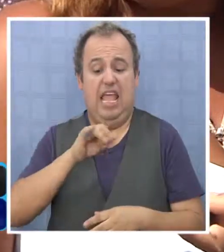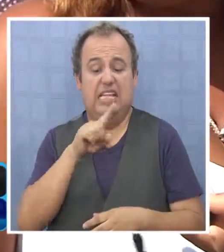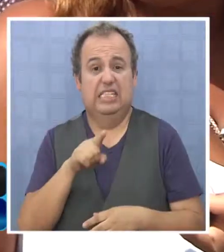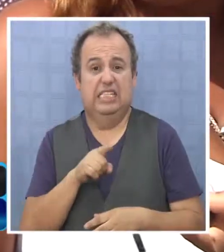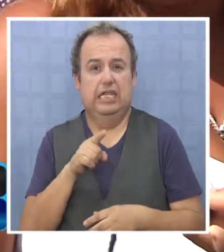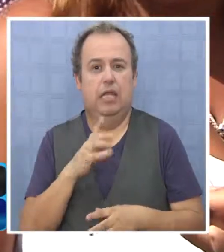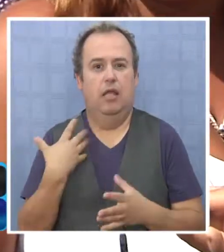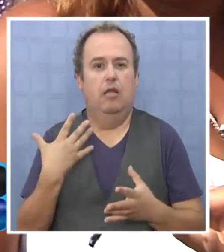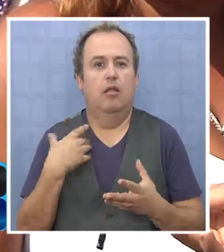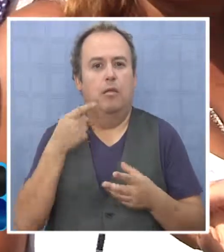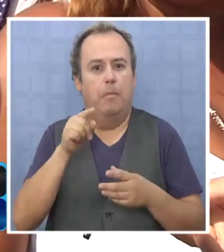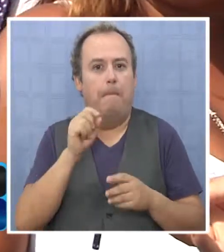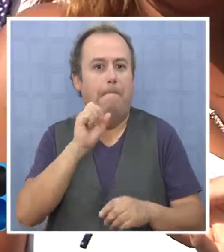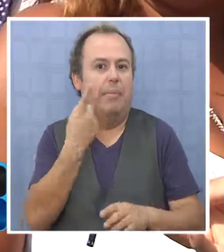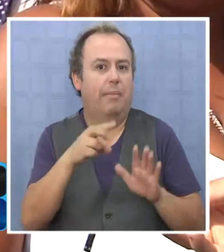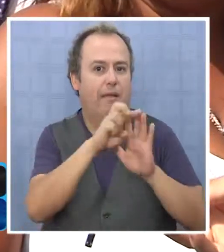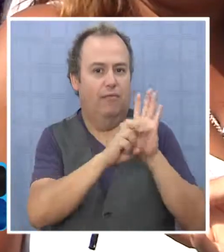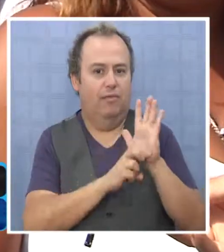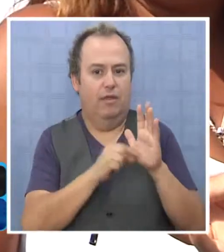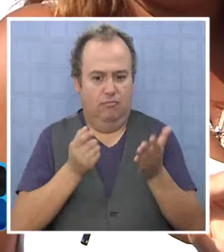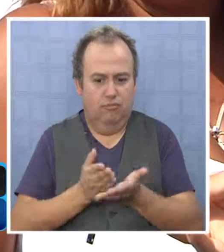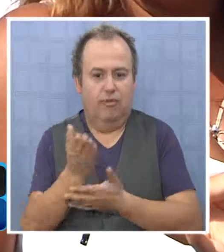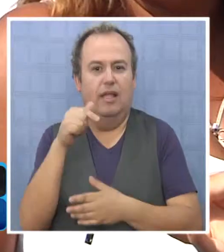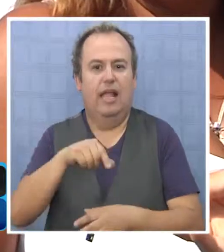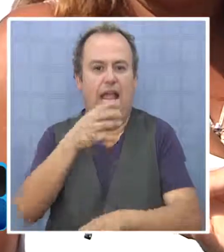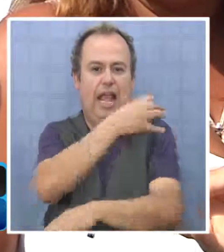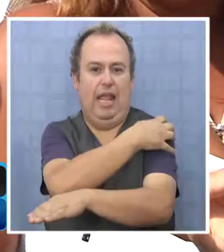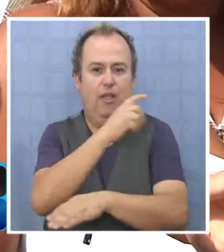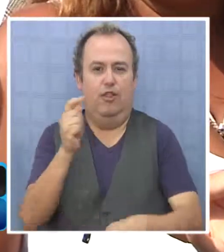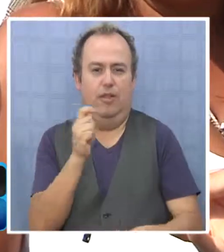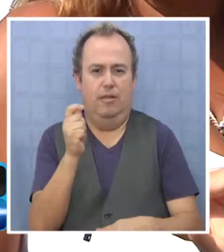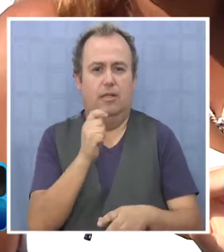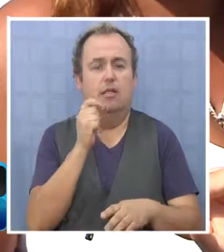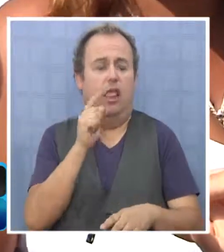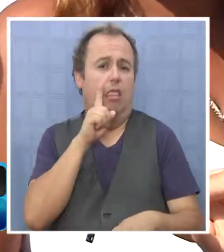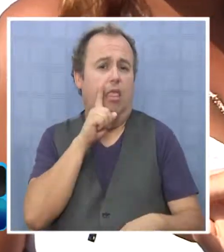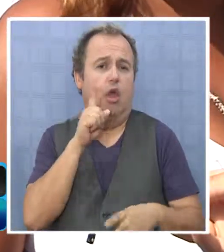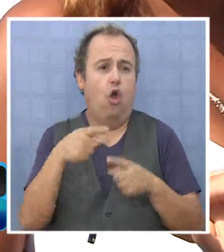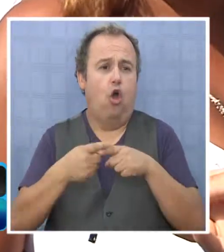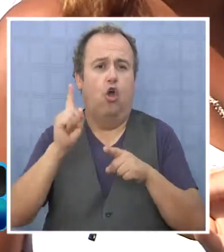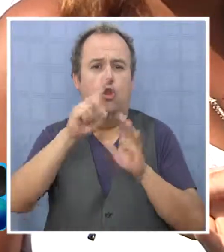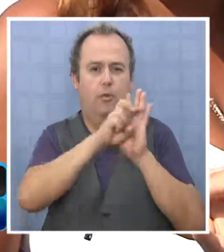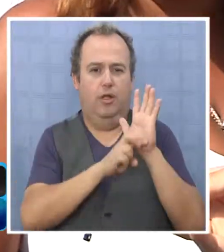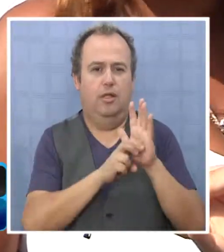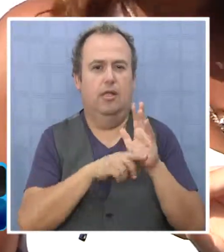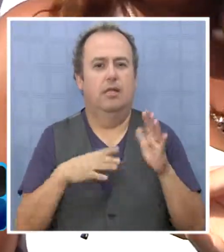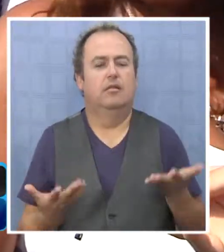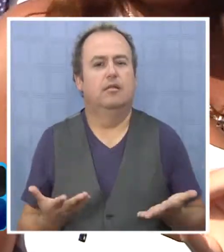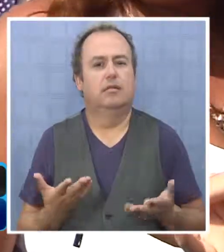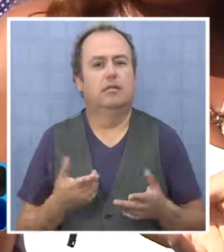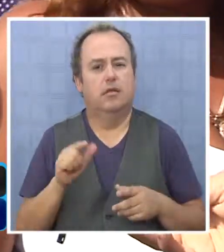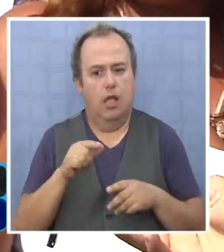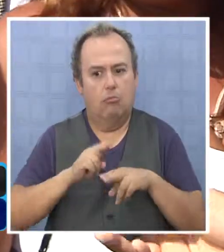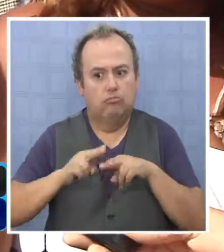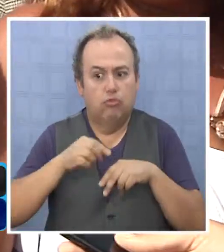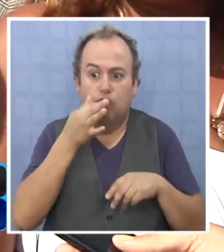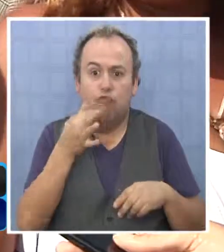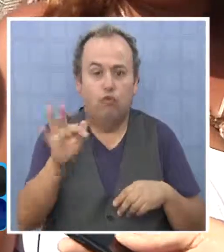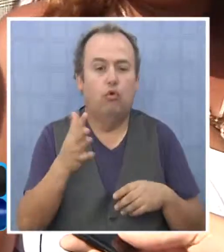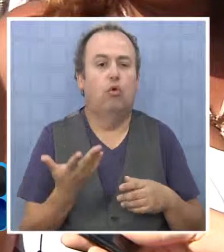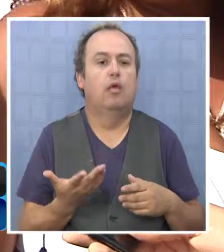estamos muy orgullosos de que este sea el primer proyecto que le damos inicio en la región de tarapacá tenemos otros en proyecto y hay carpeta que se van